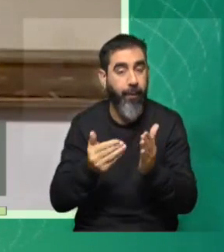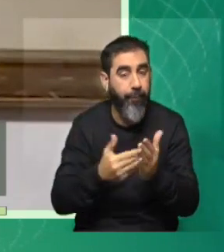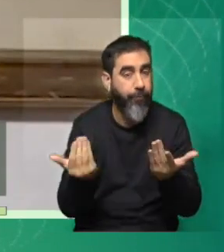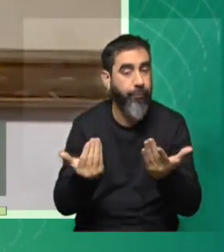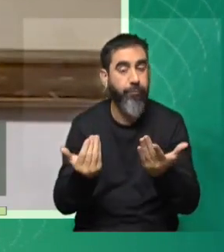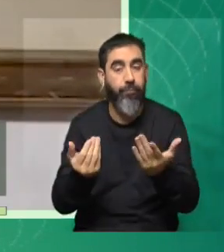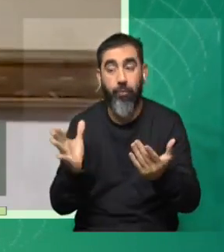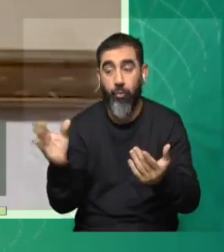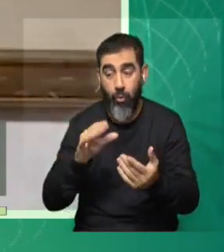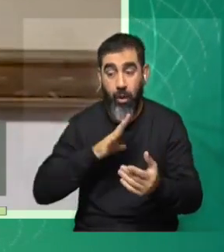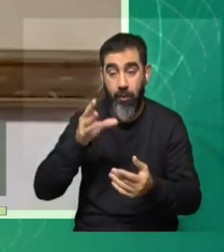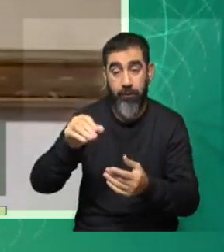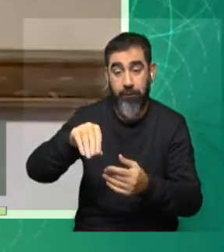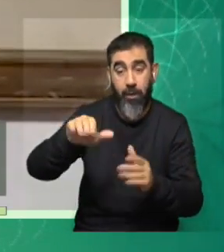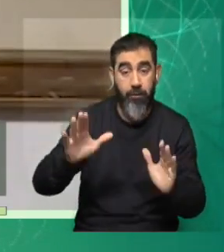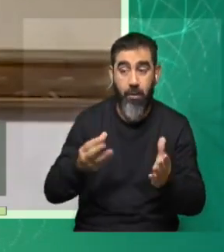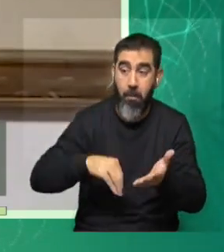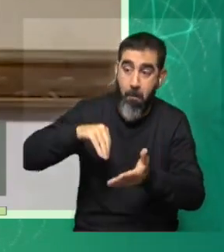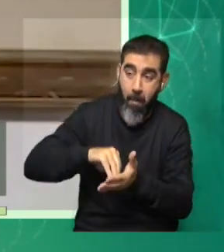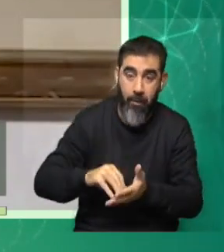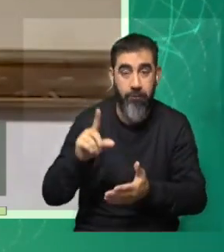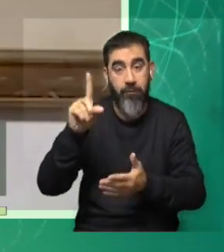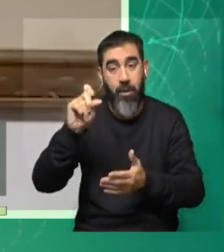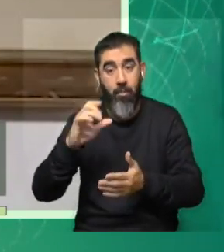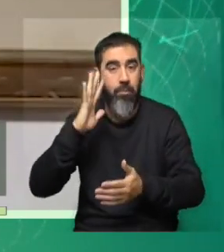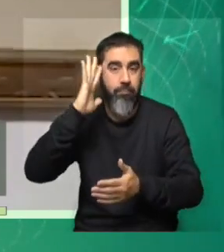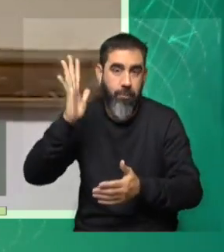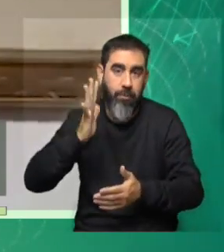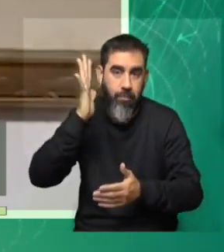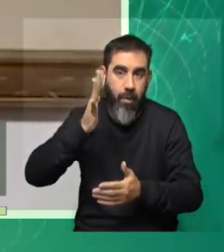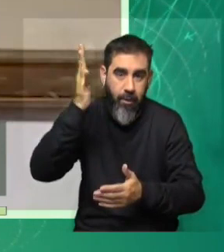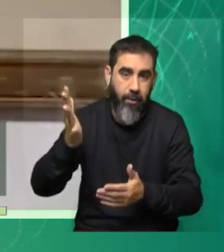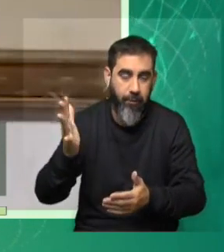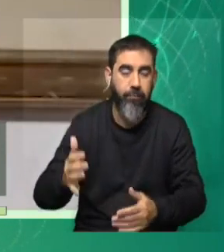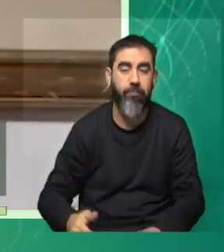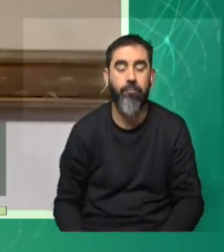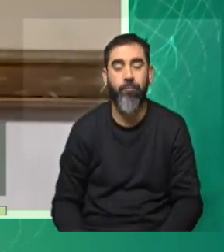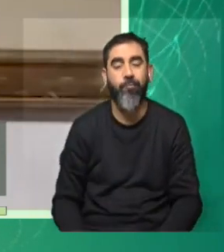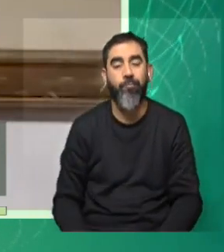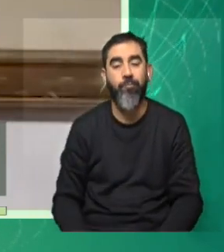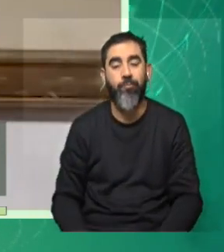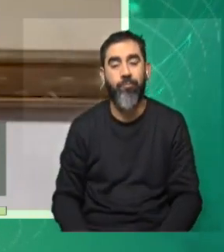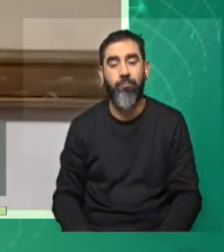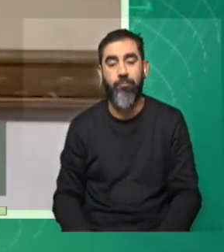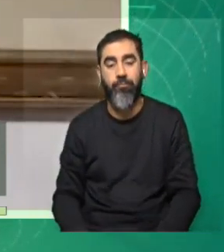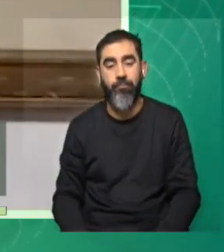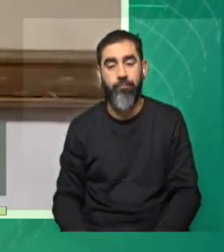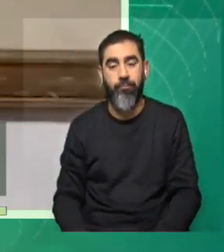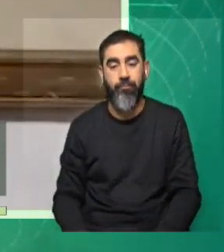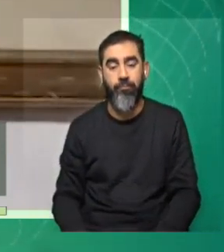por empezar a decir nada más entonces A eso le sumaríamos mucho sodio por agua